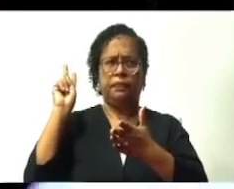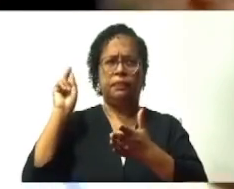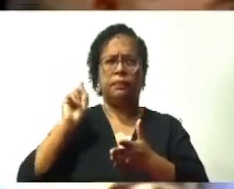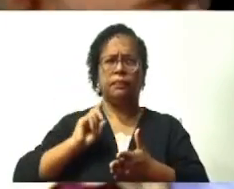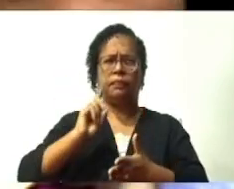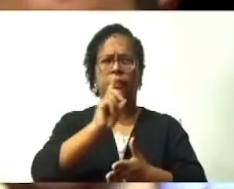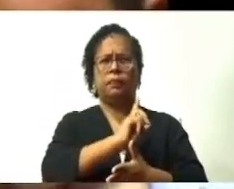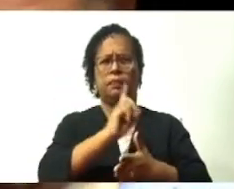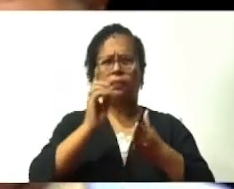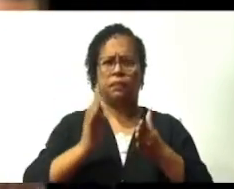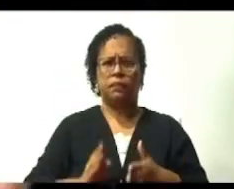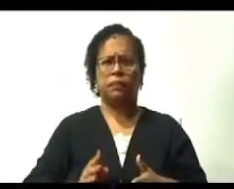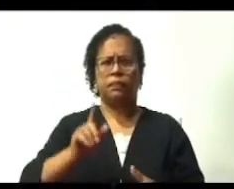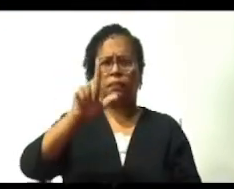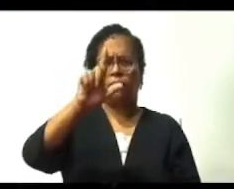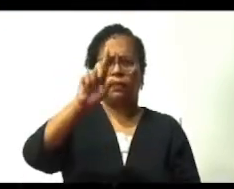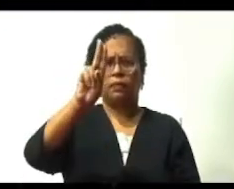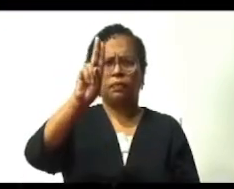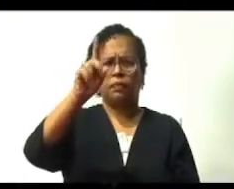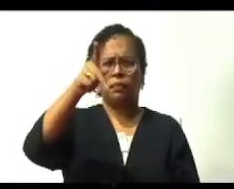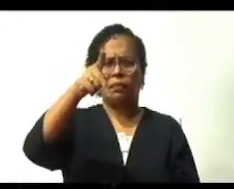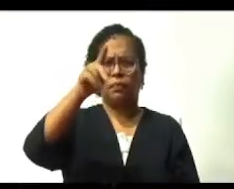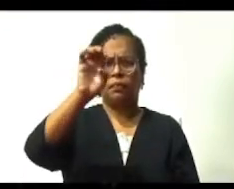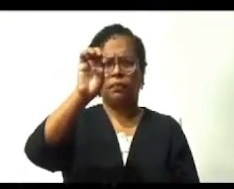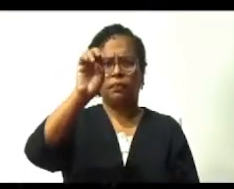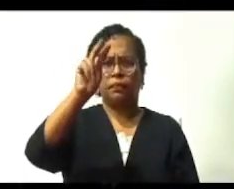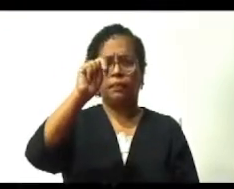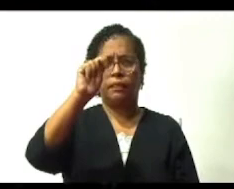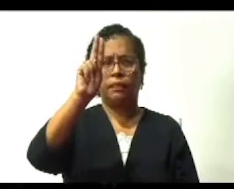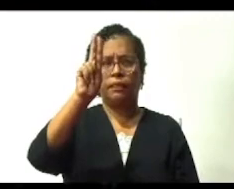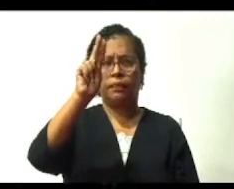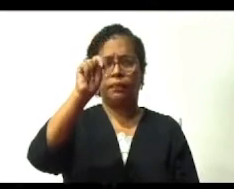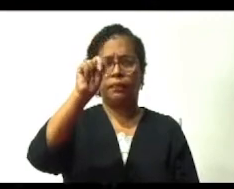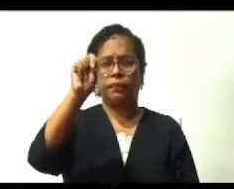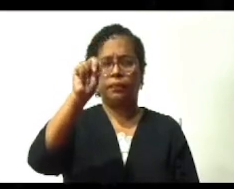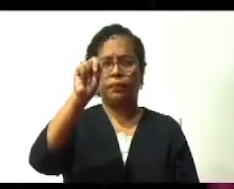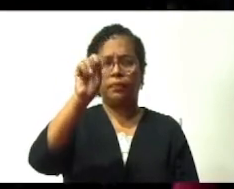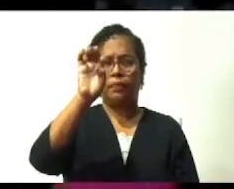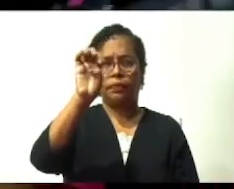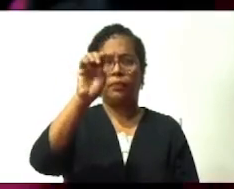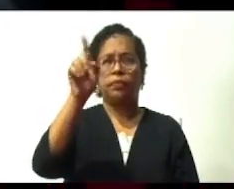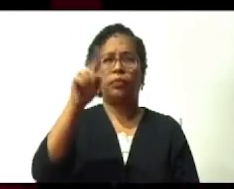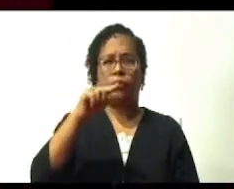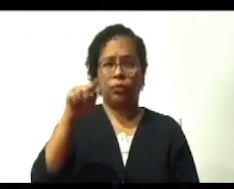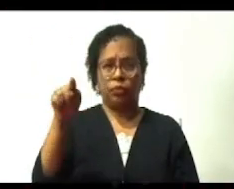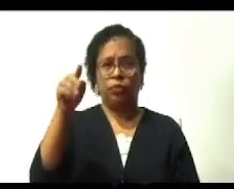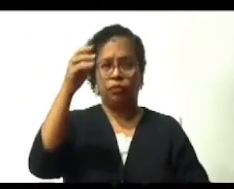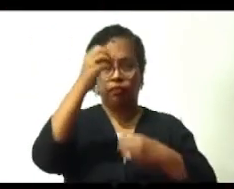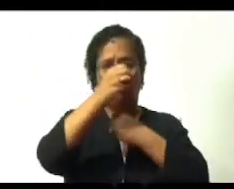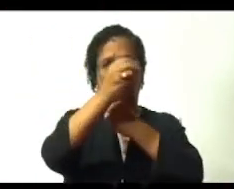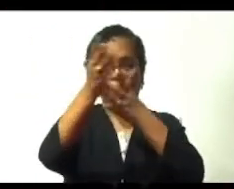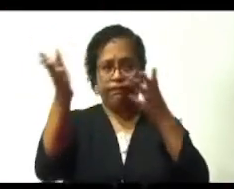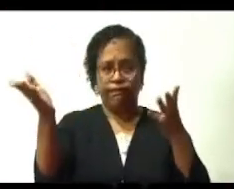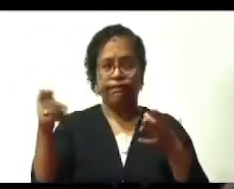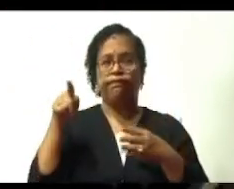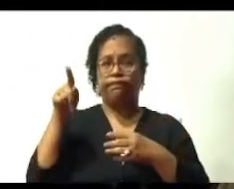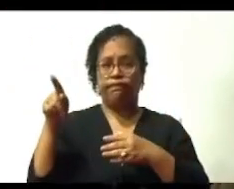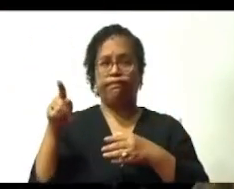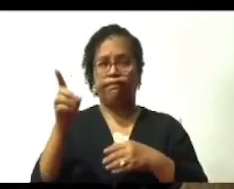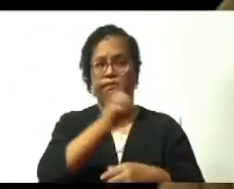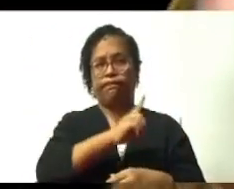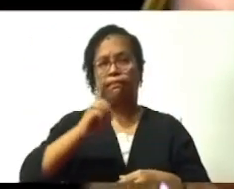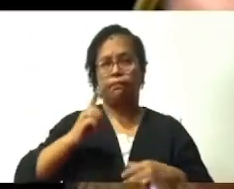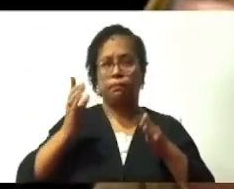Lupe Núñez anunció aquí que quedaba como diputado independiente y